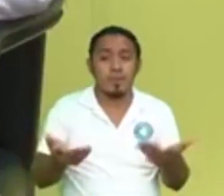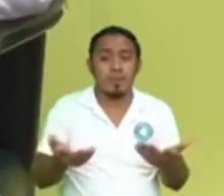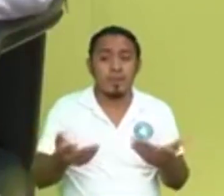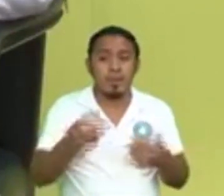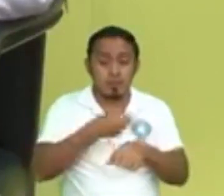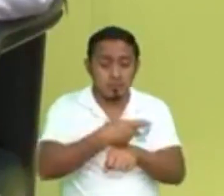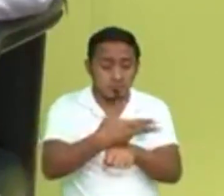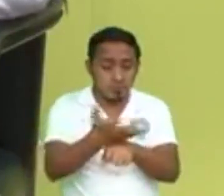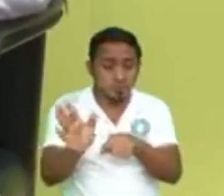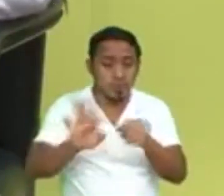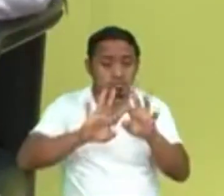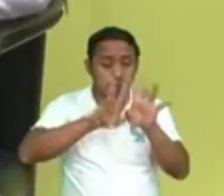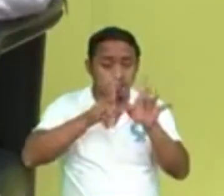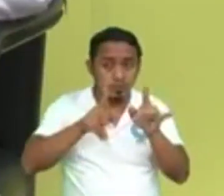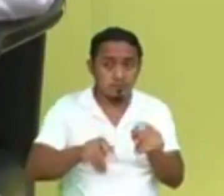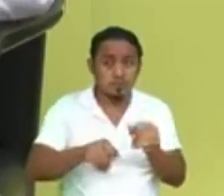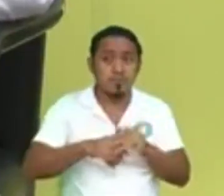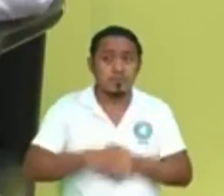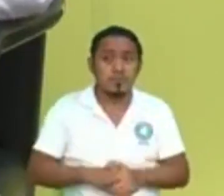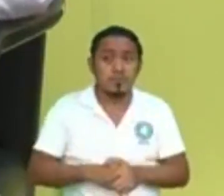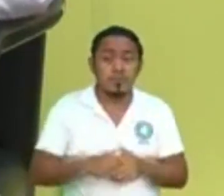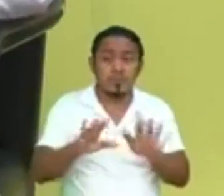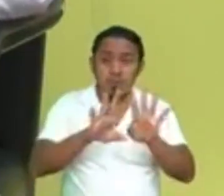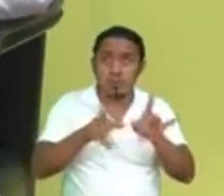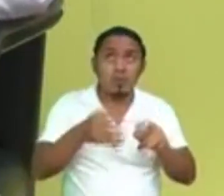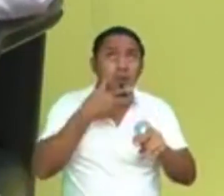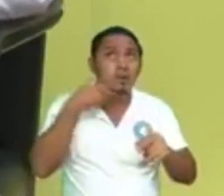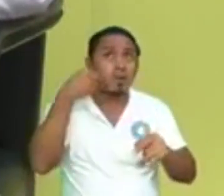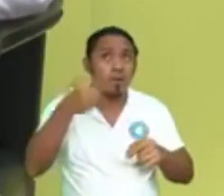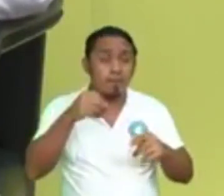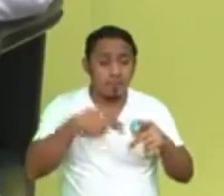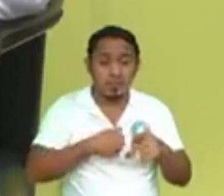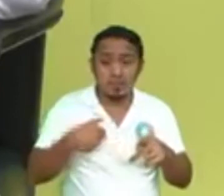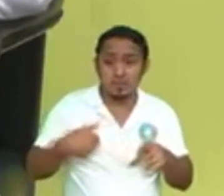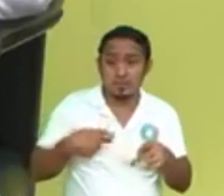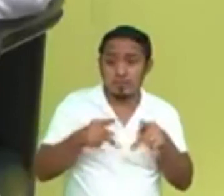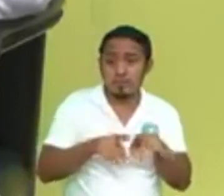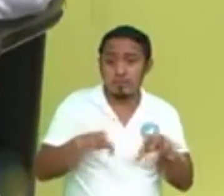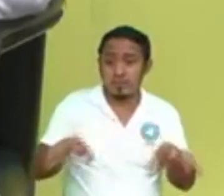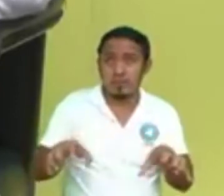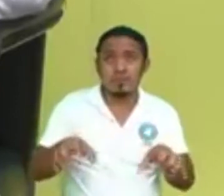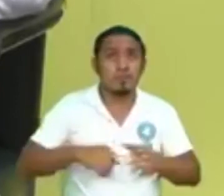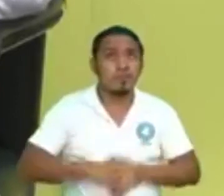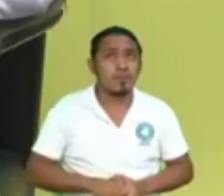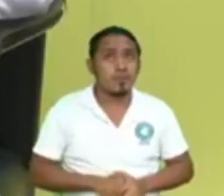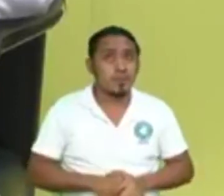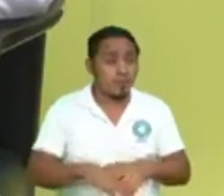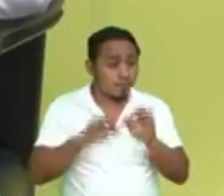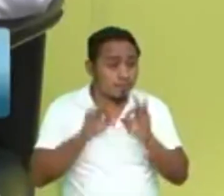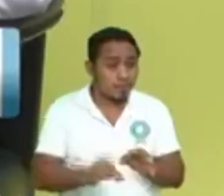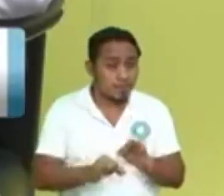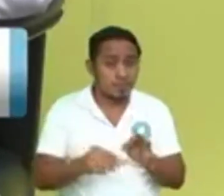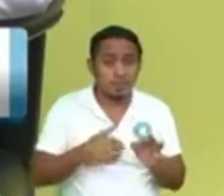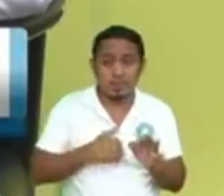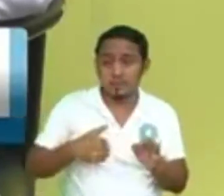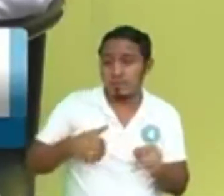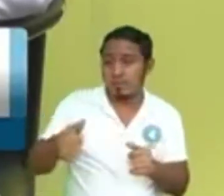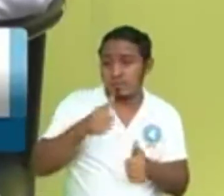a todas esas mujeres, de que las mujeres jóvenes que están planificando, que no planifican seguro, uh-huh, y que ingieren licor,